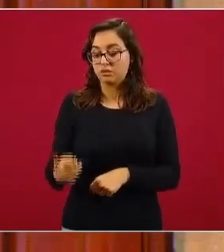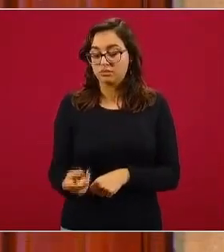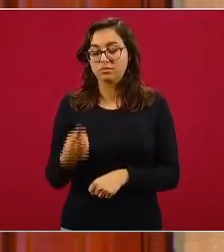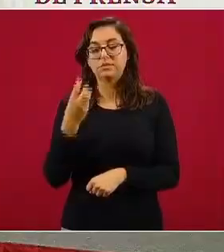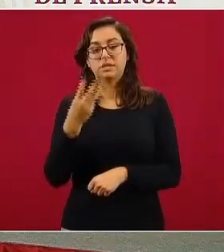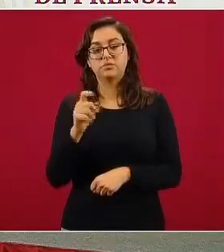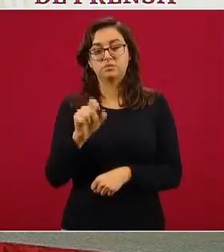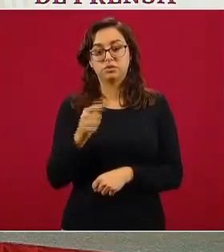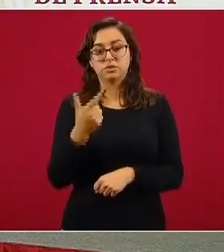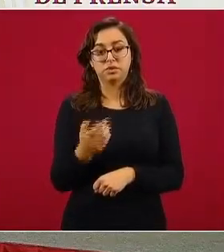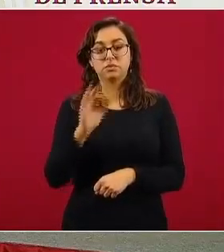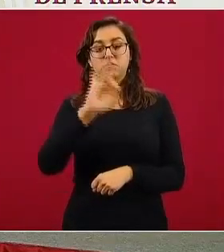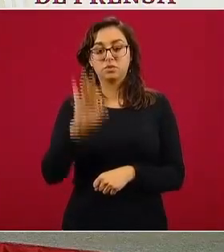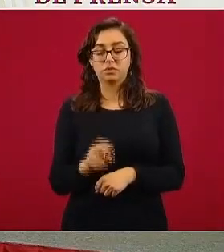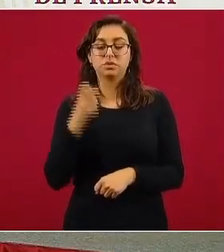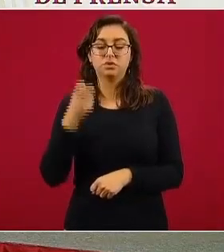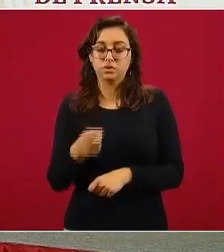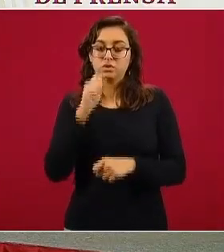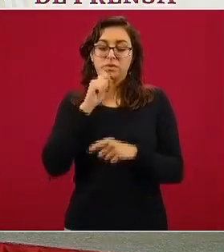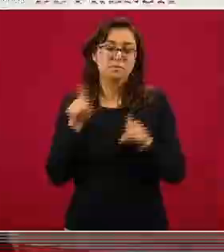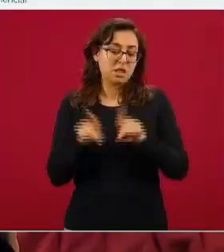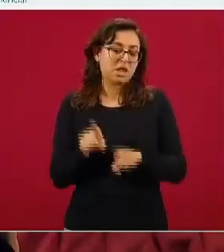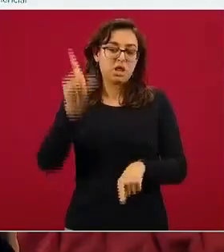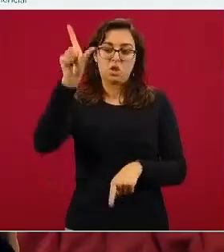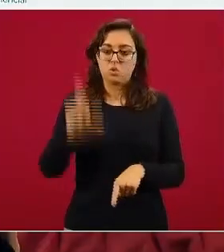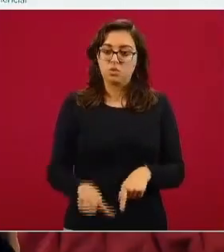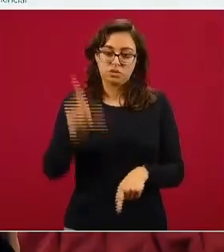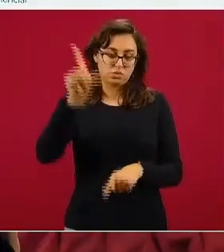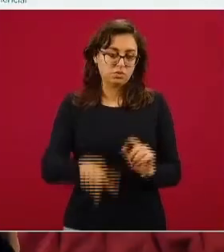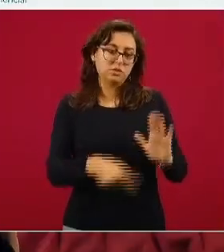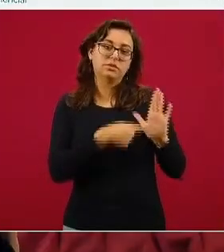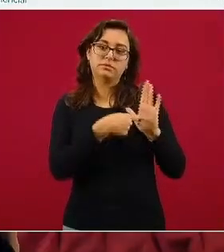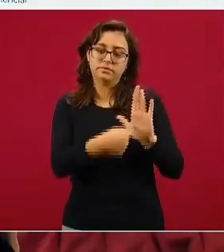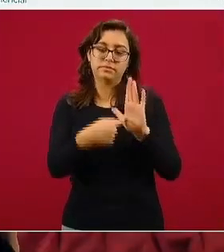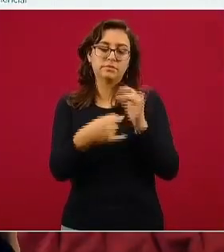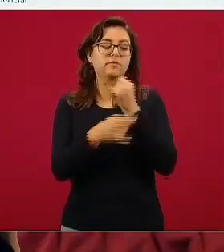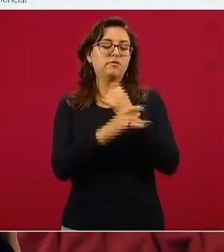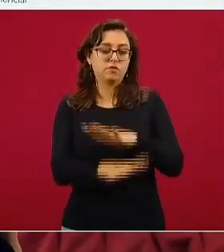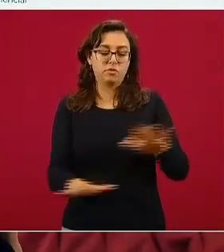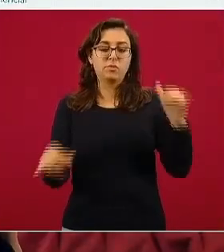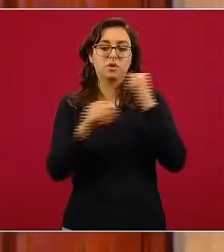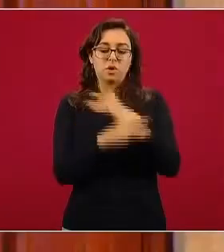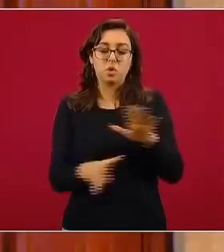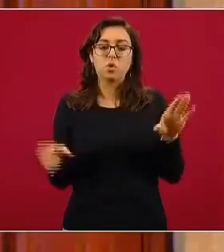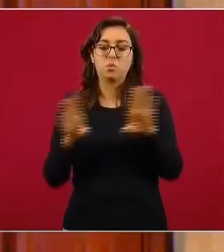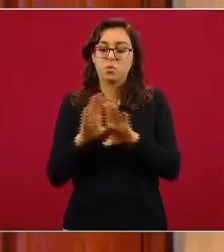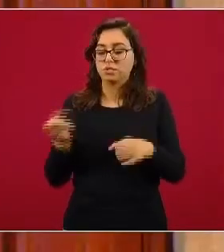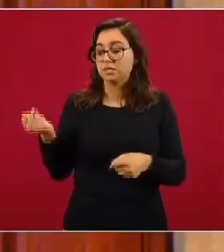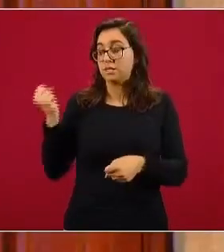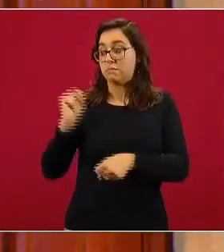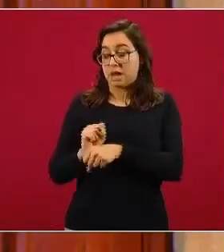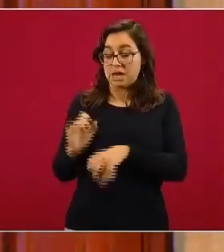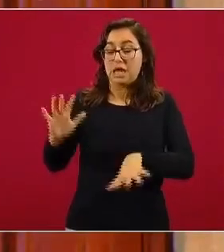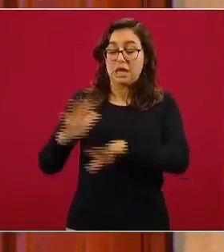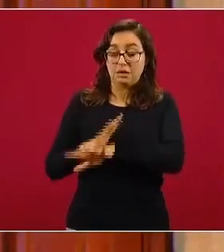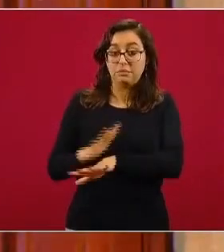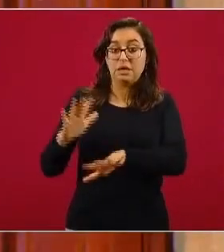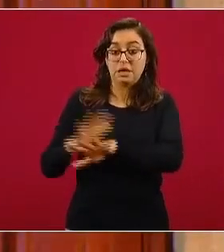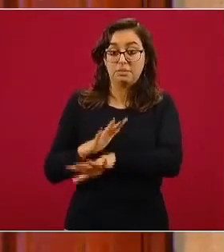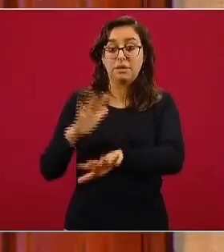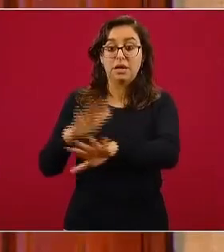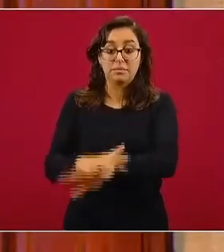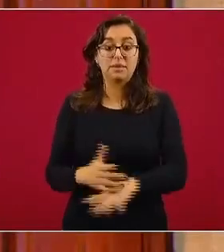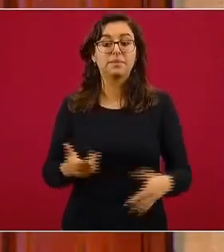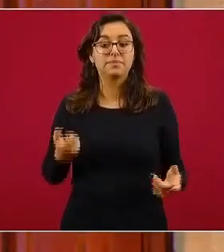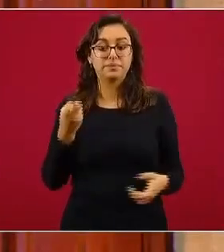Este gráfico vamos a estarlo actualizando todos los lunes para precisamente poder ver el cambio semanal y entonces saber si la evolución